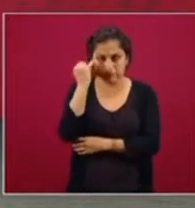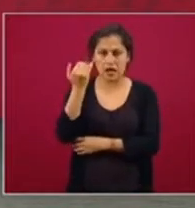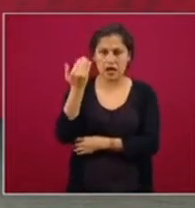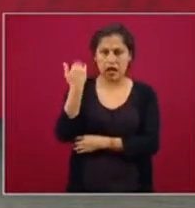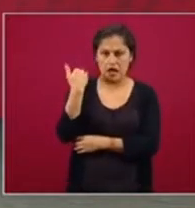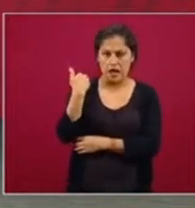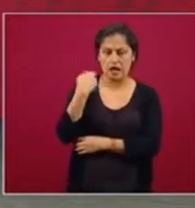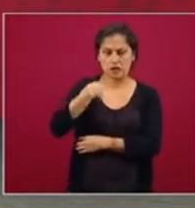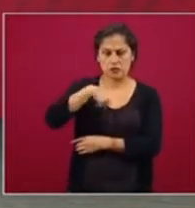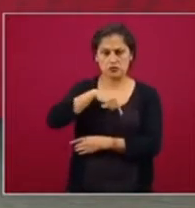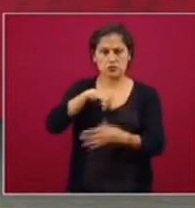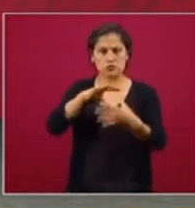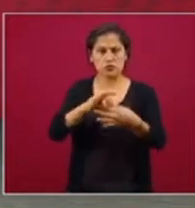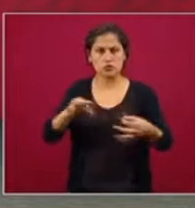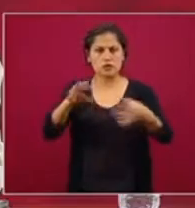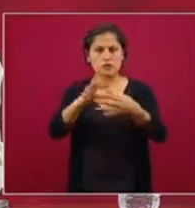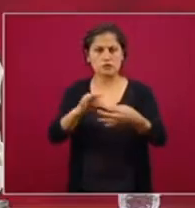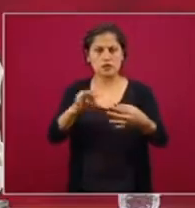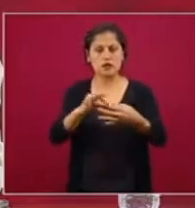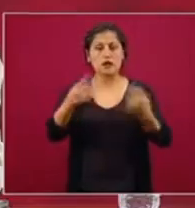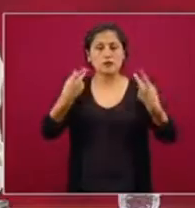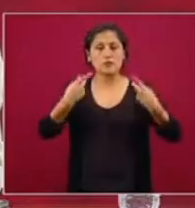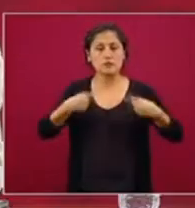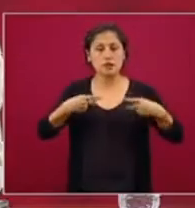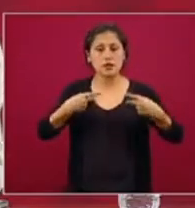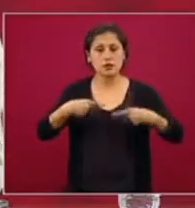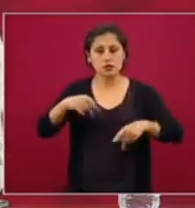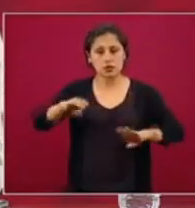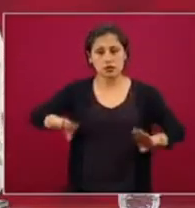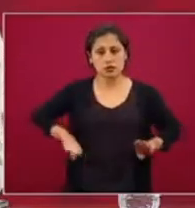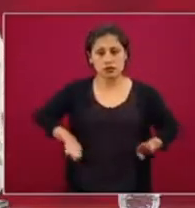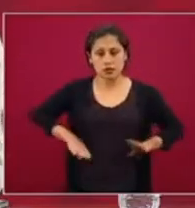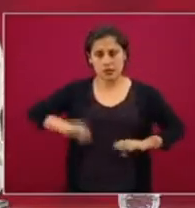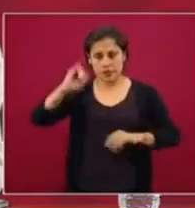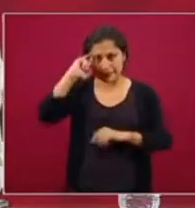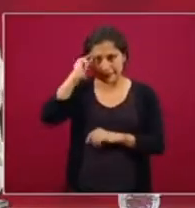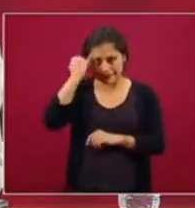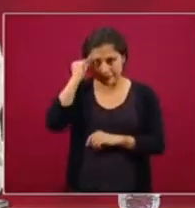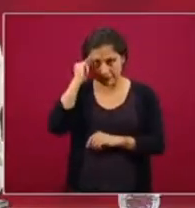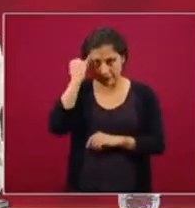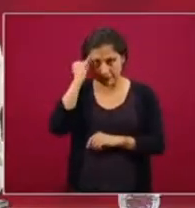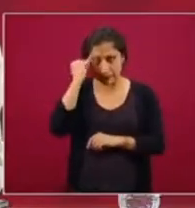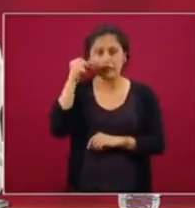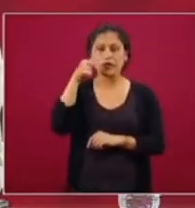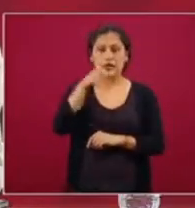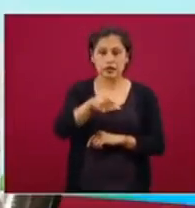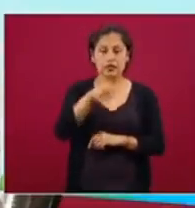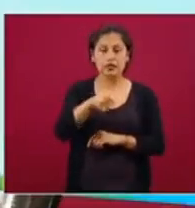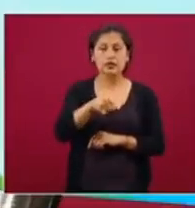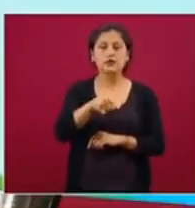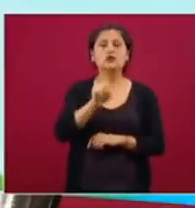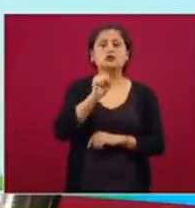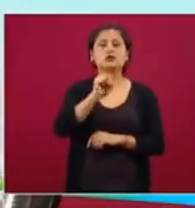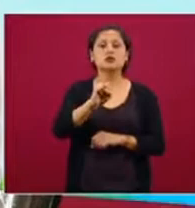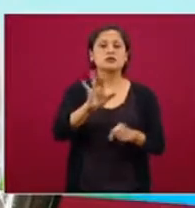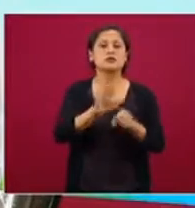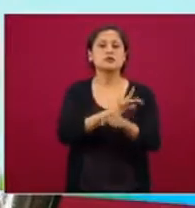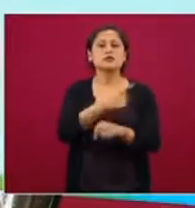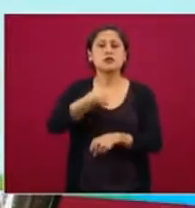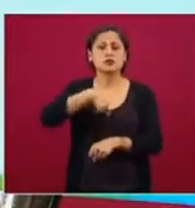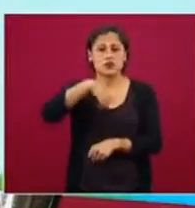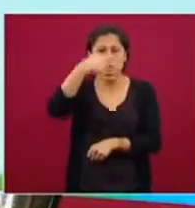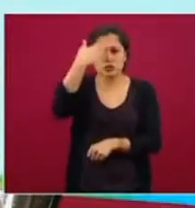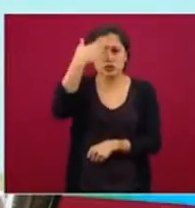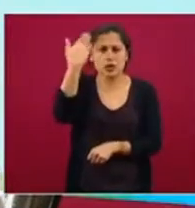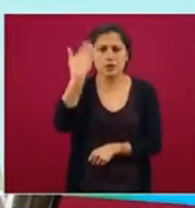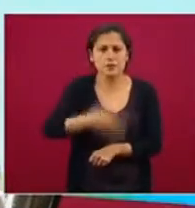últimos días, son considerados de manera estratégica porque se conoce que tienen una deprivación histórica, y no solo en